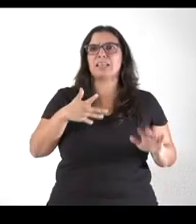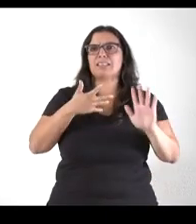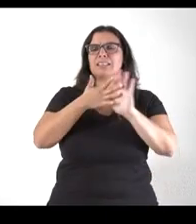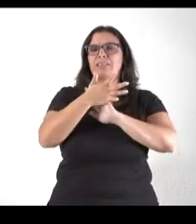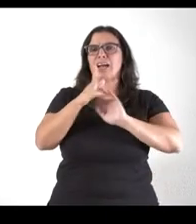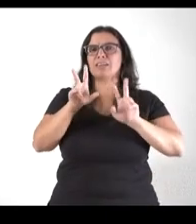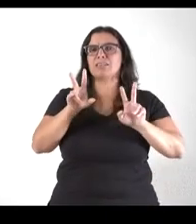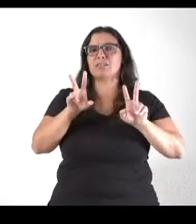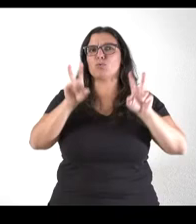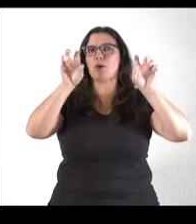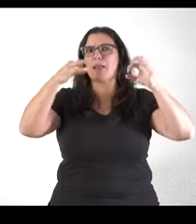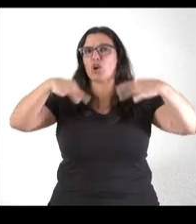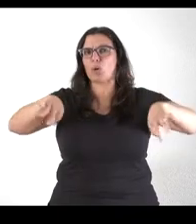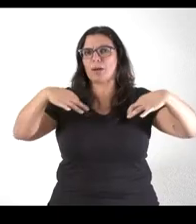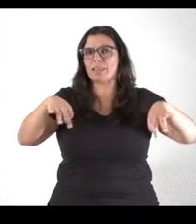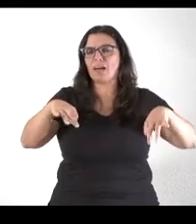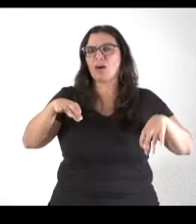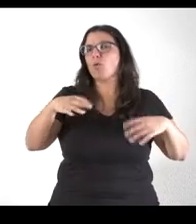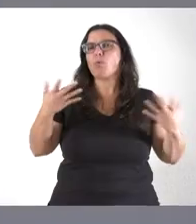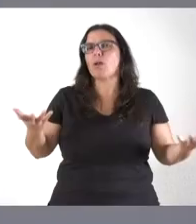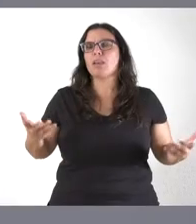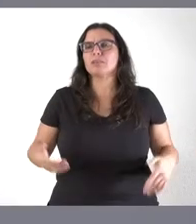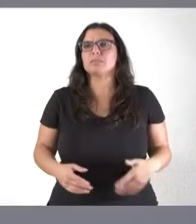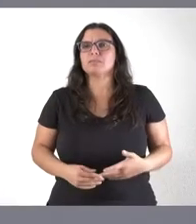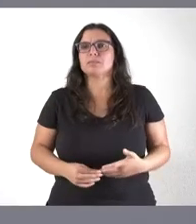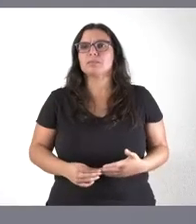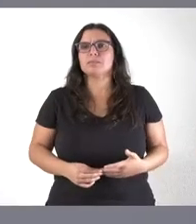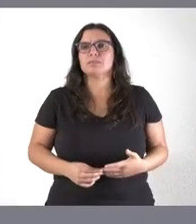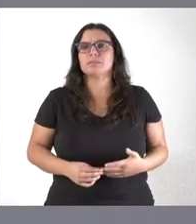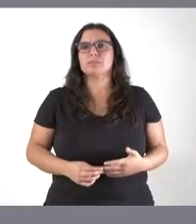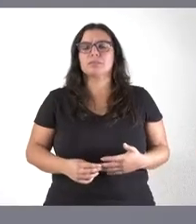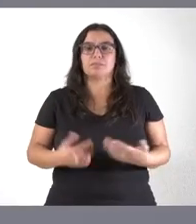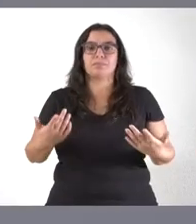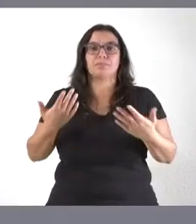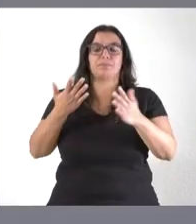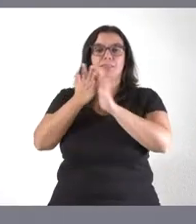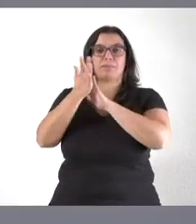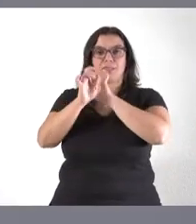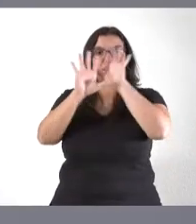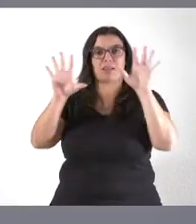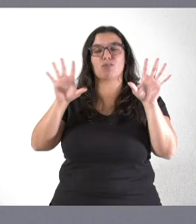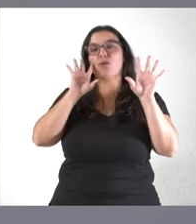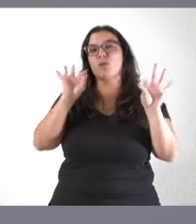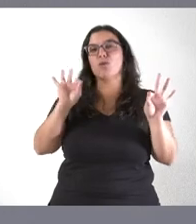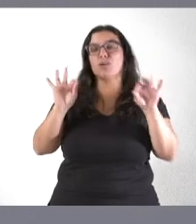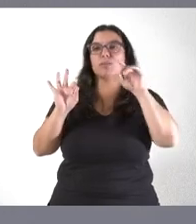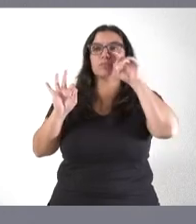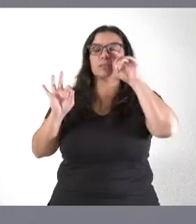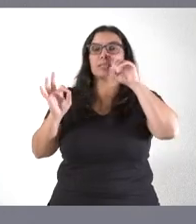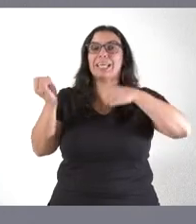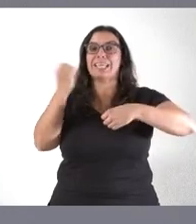normalidad o bueno Cómo se está valorando esto sí por aclarar naturalmente son los ingresos